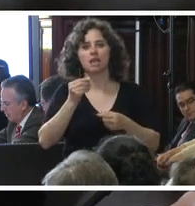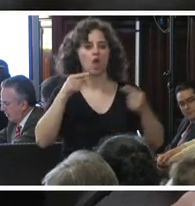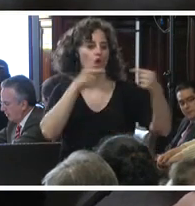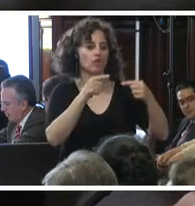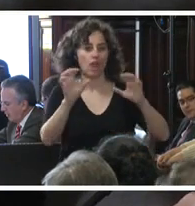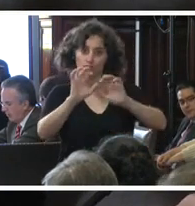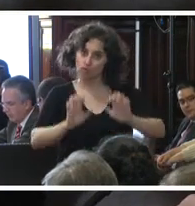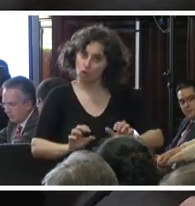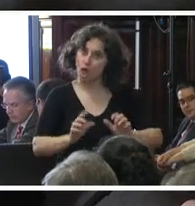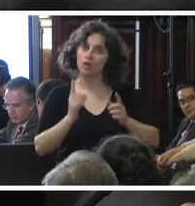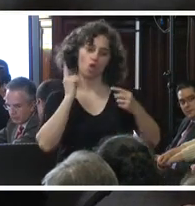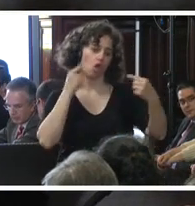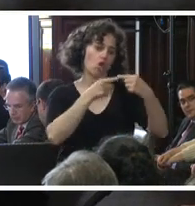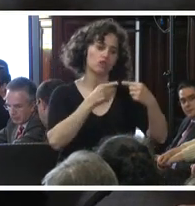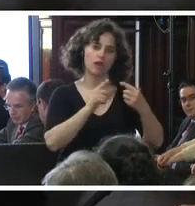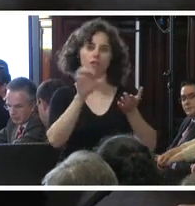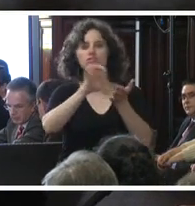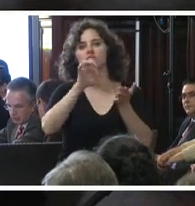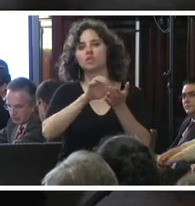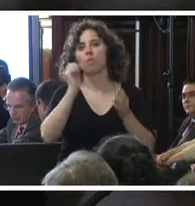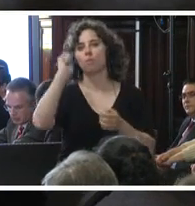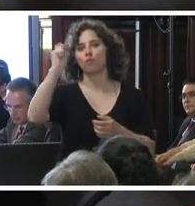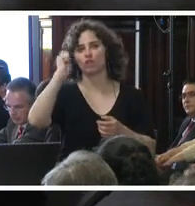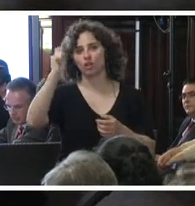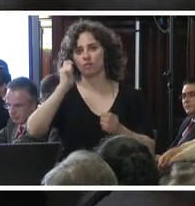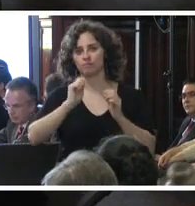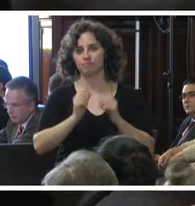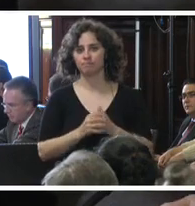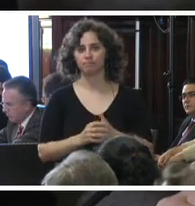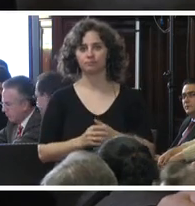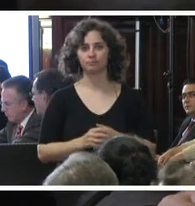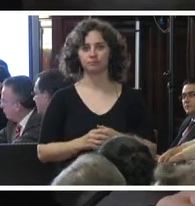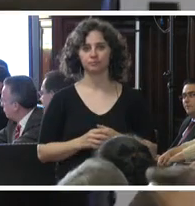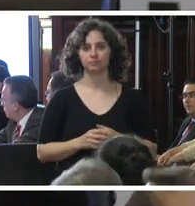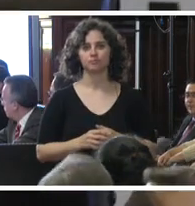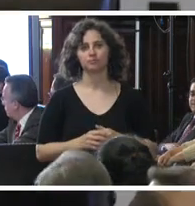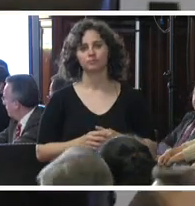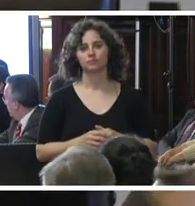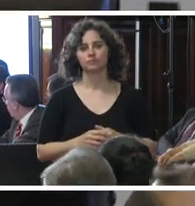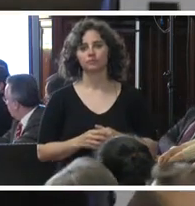funcionarios y en contra de los servidores públicos.